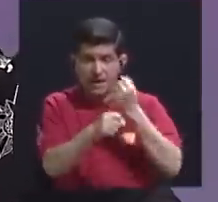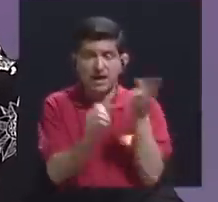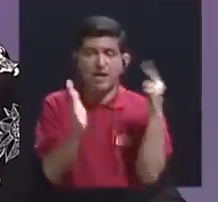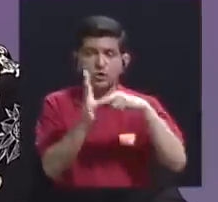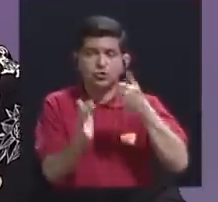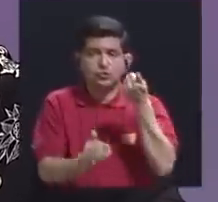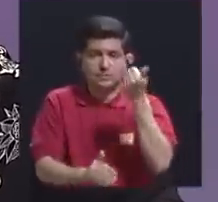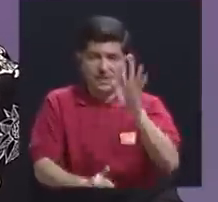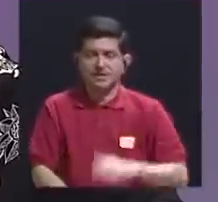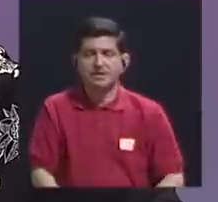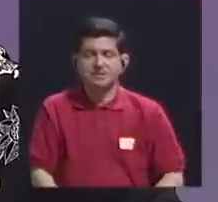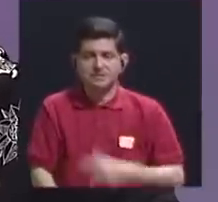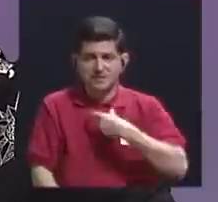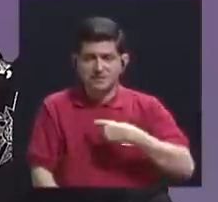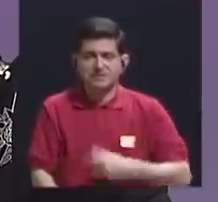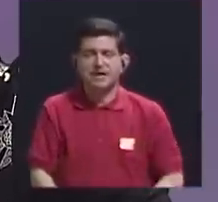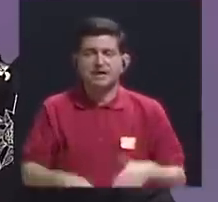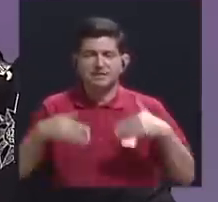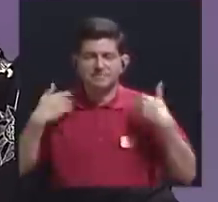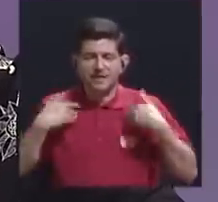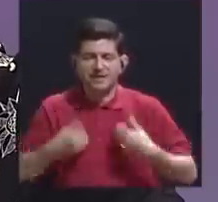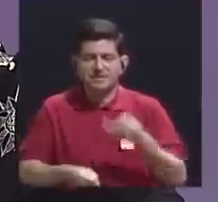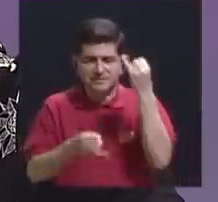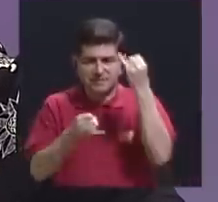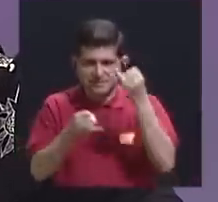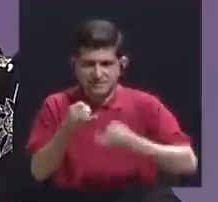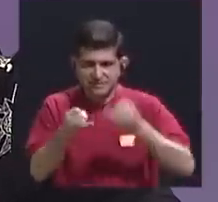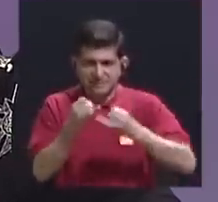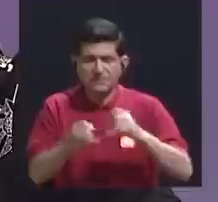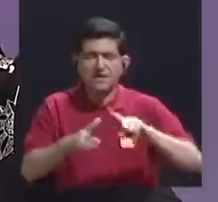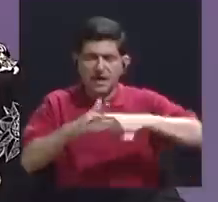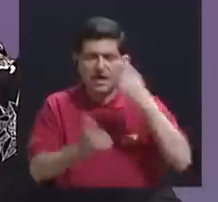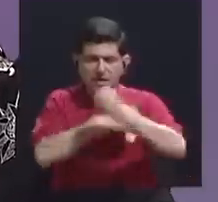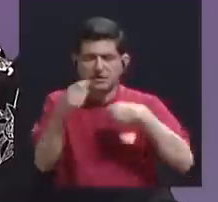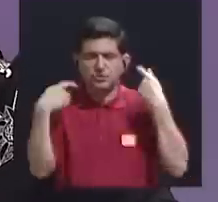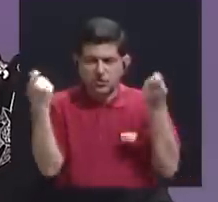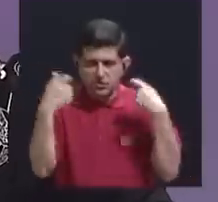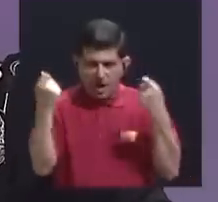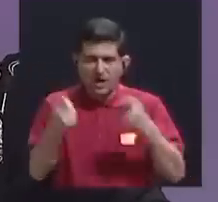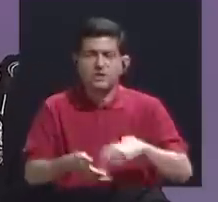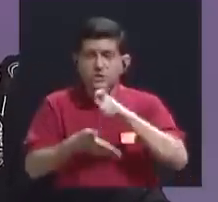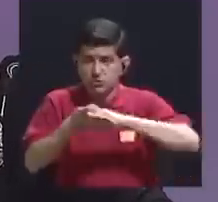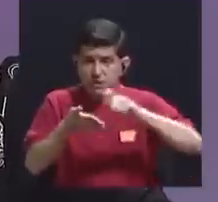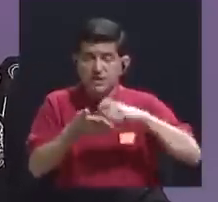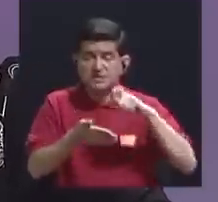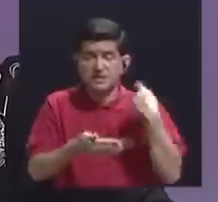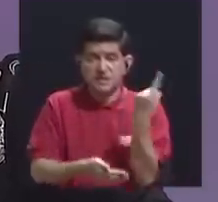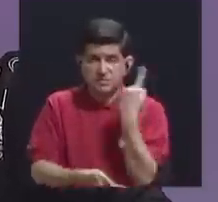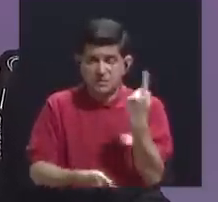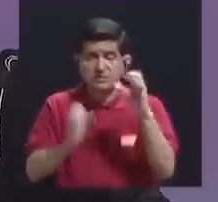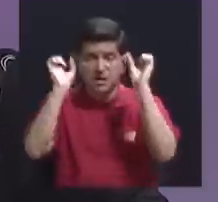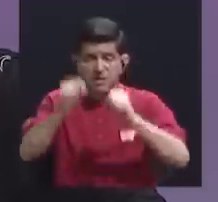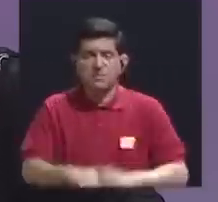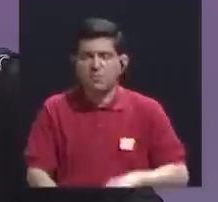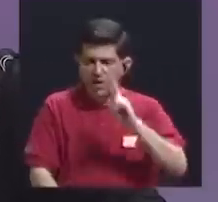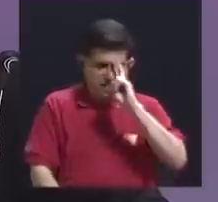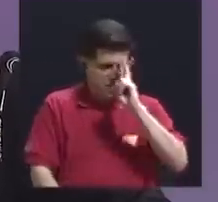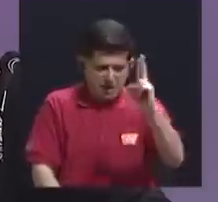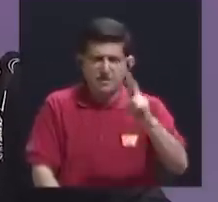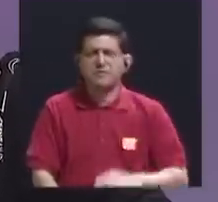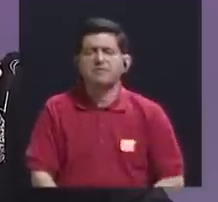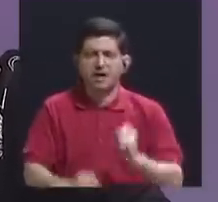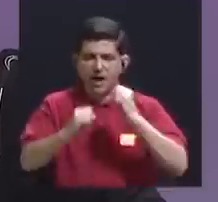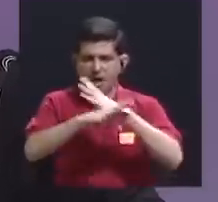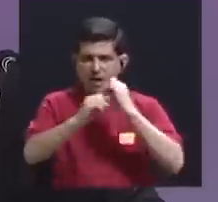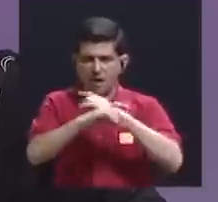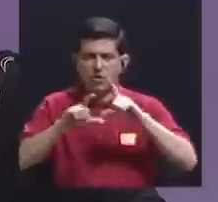2015 les deseamos felices fiestas de fin y principio de año y puede escribirlos como siempre lo hacen hay reverencias